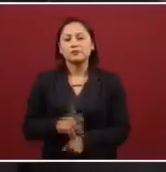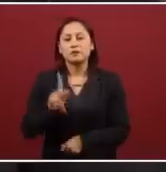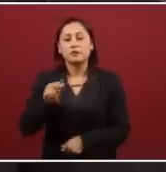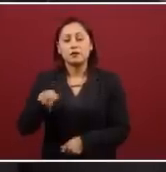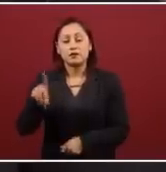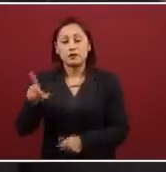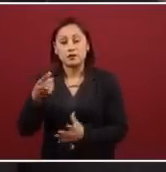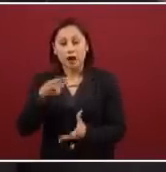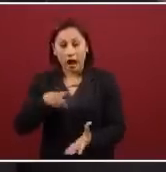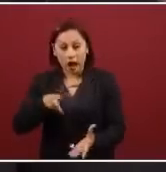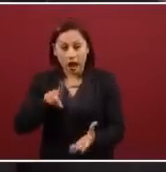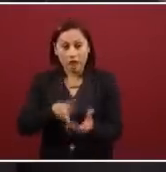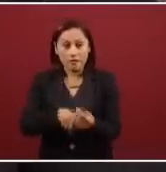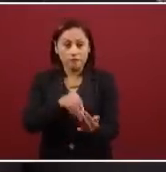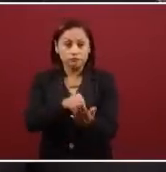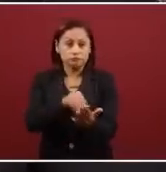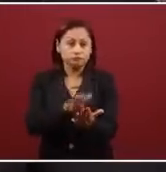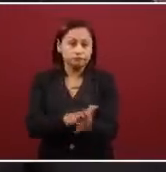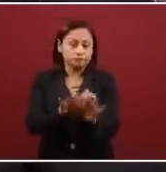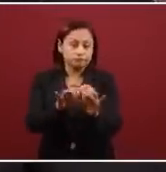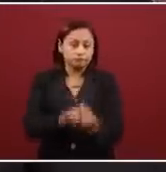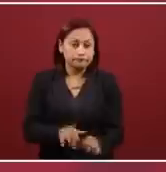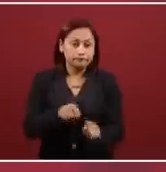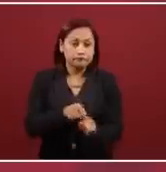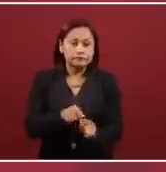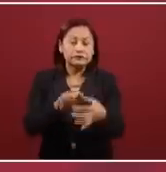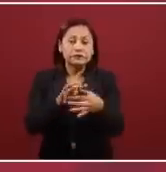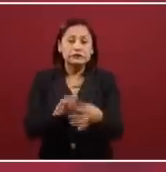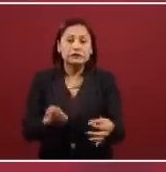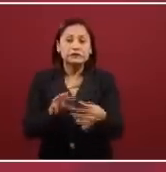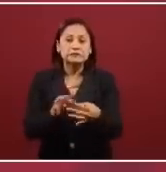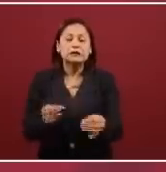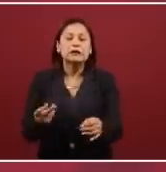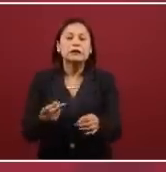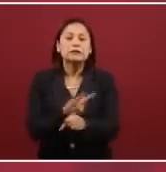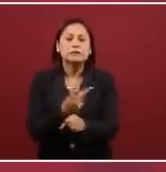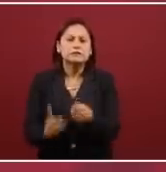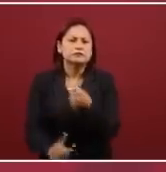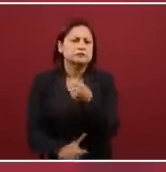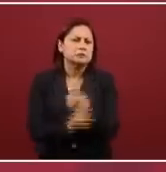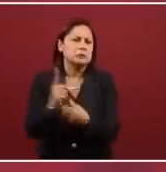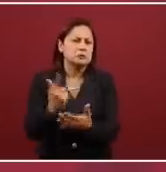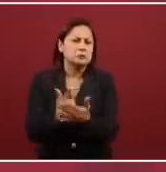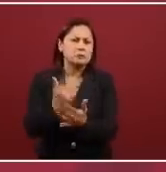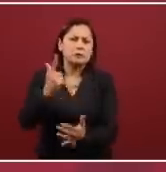agravó el problema de la desigualdad en México.